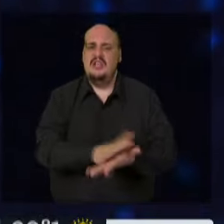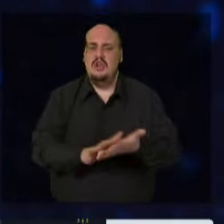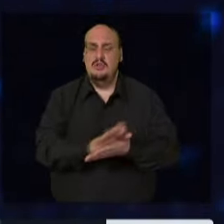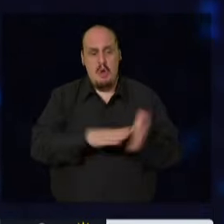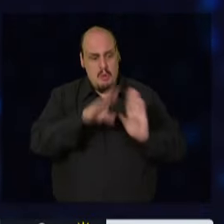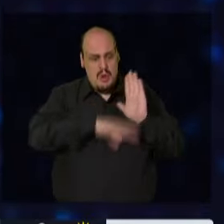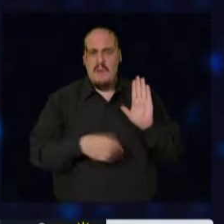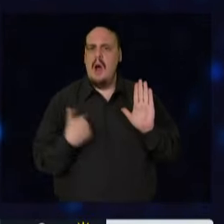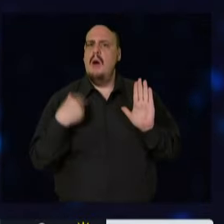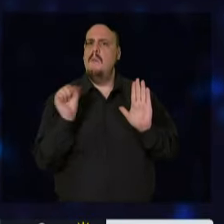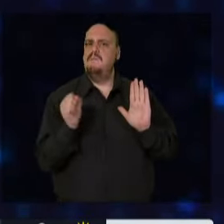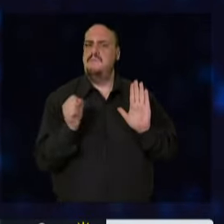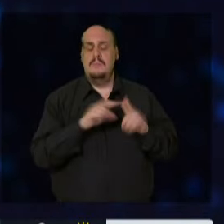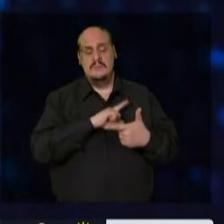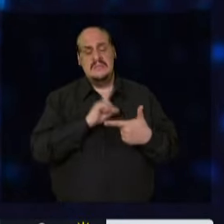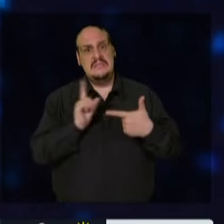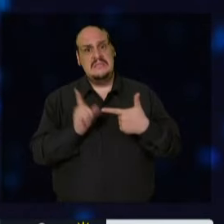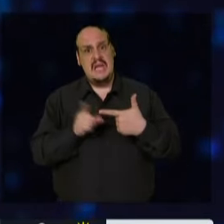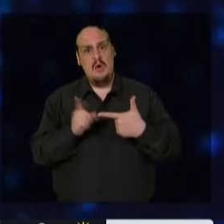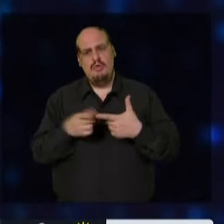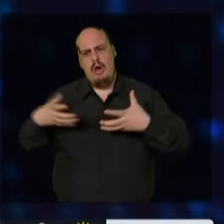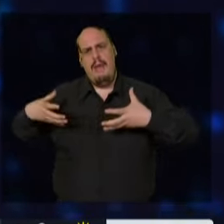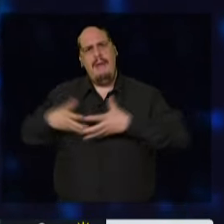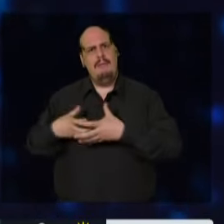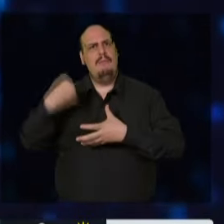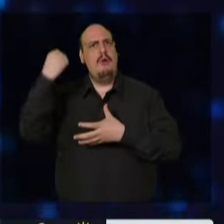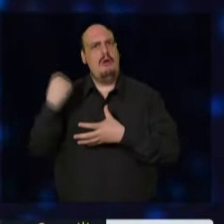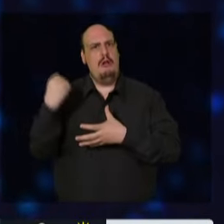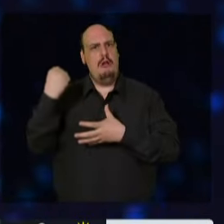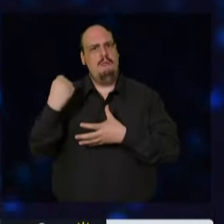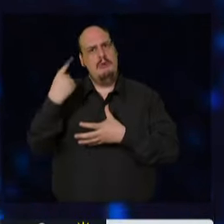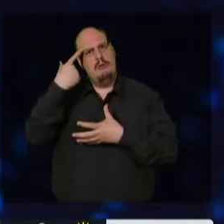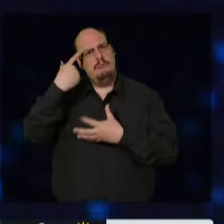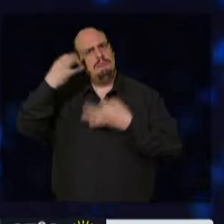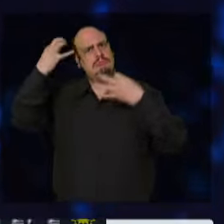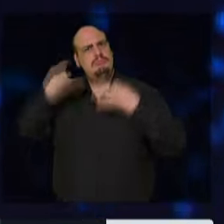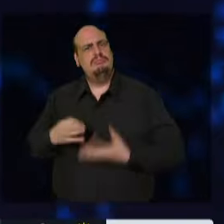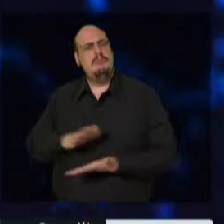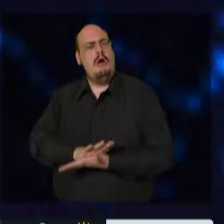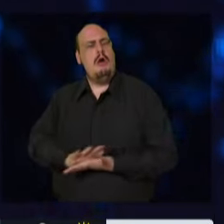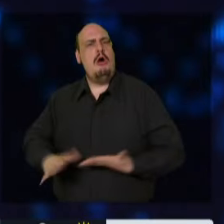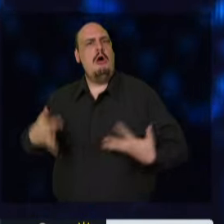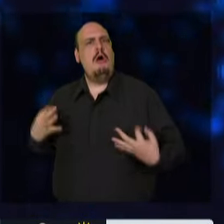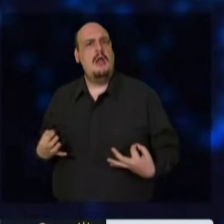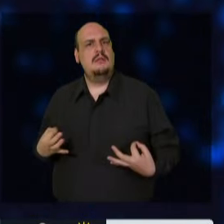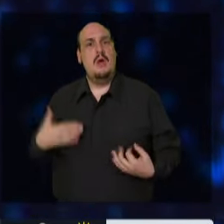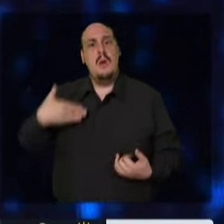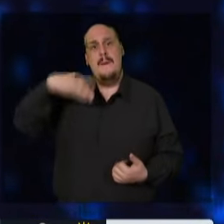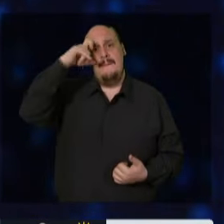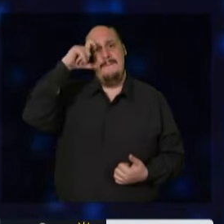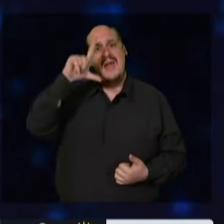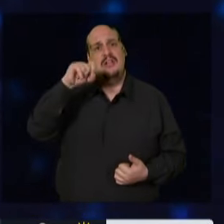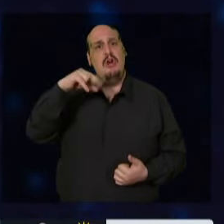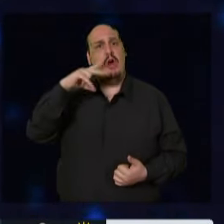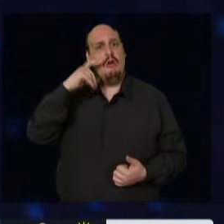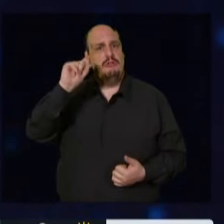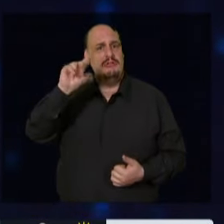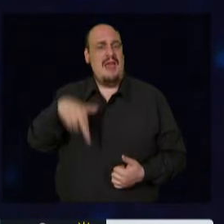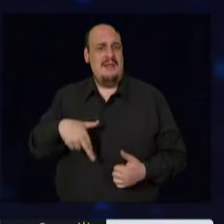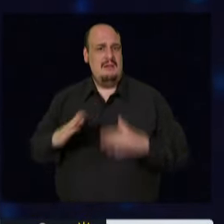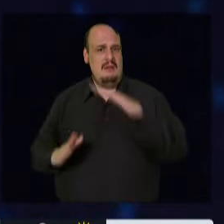tengo. Segundo, un equipo económico coherente y honesto, con Carlos Melconian a la cabeza.